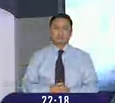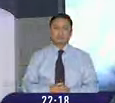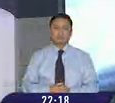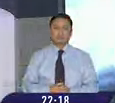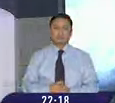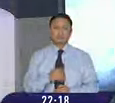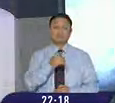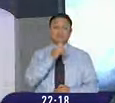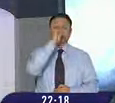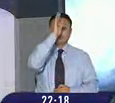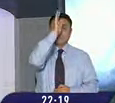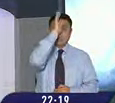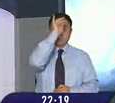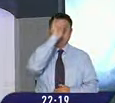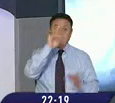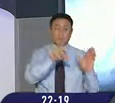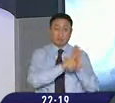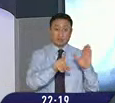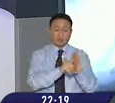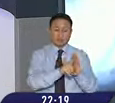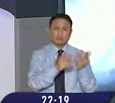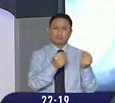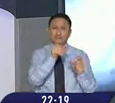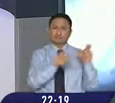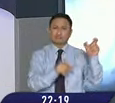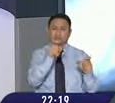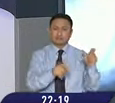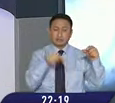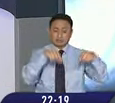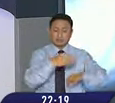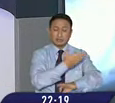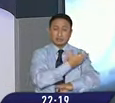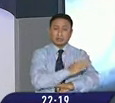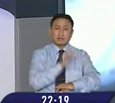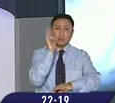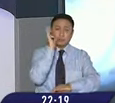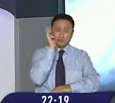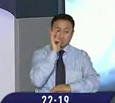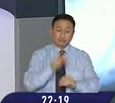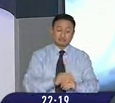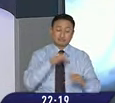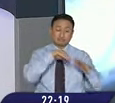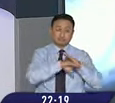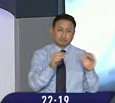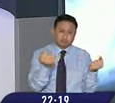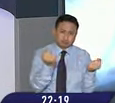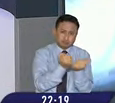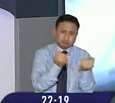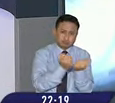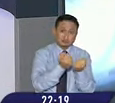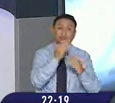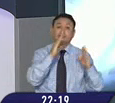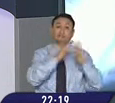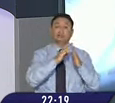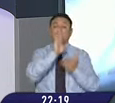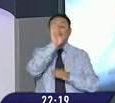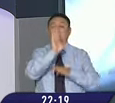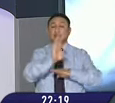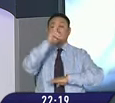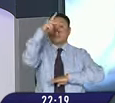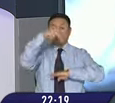Clausura en una clínica clandestina donde decenas de pacientes con tratamiento de adicción permanecían hacinados en una casa ubicada en Bastión